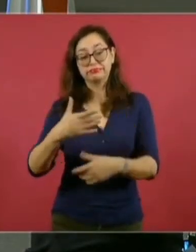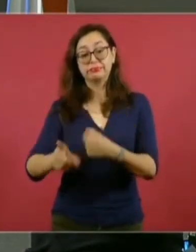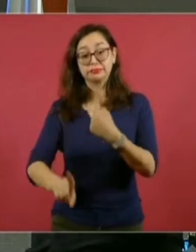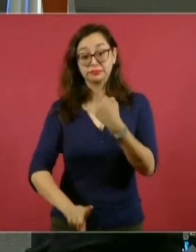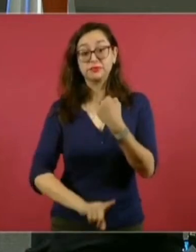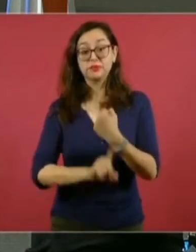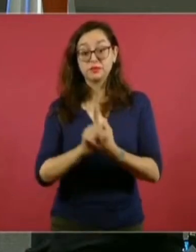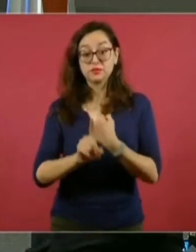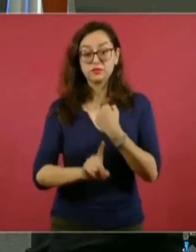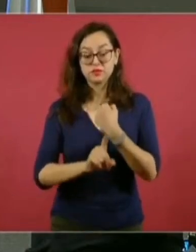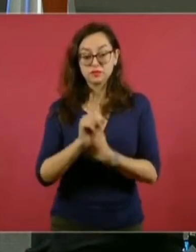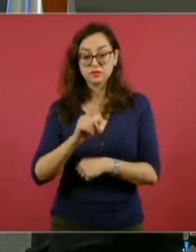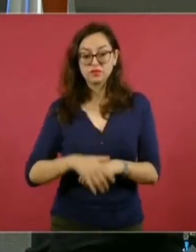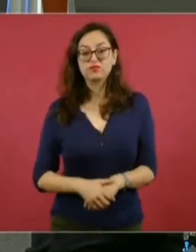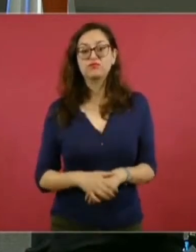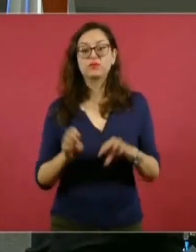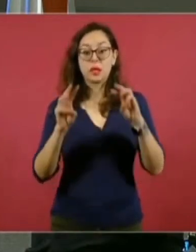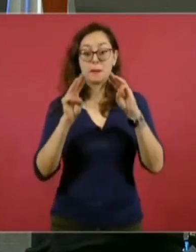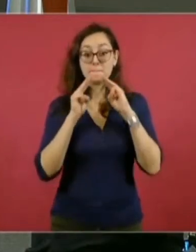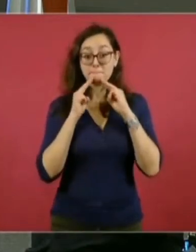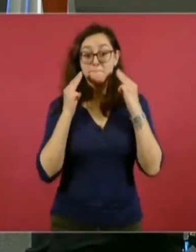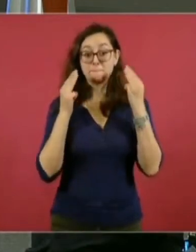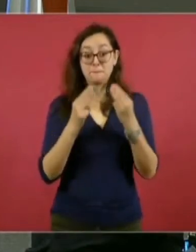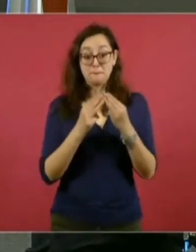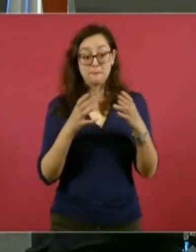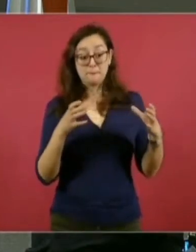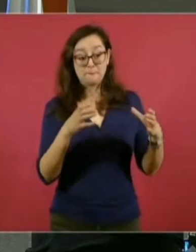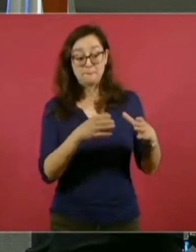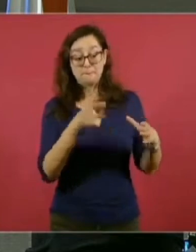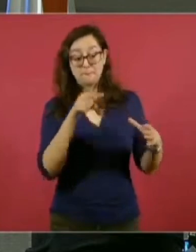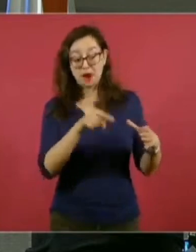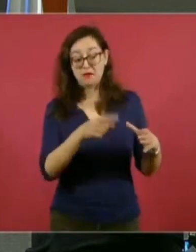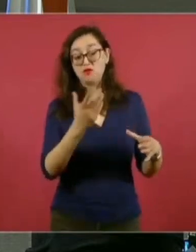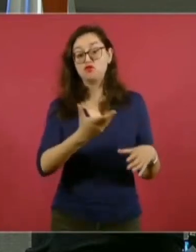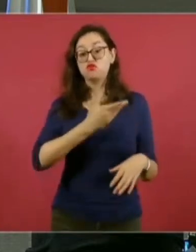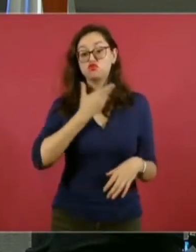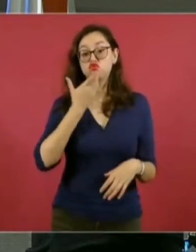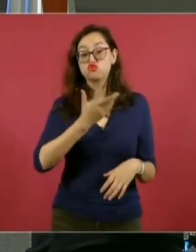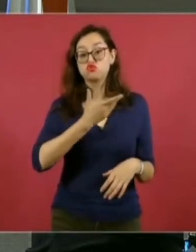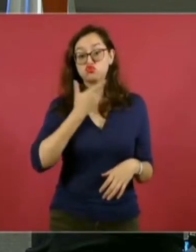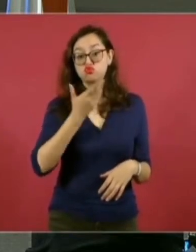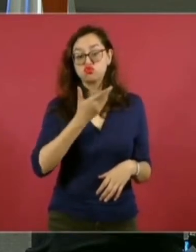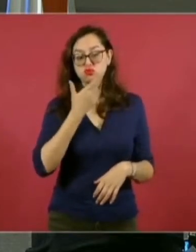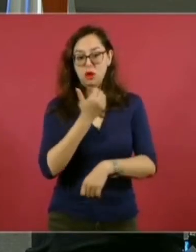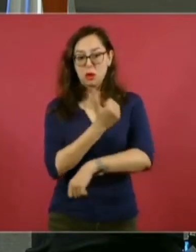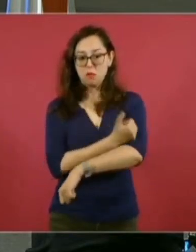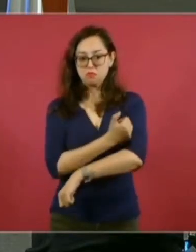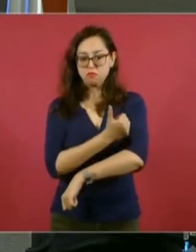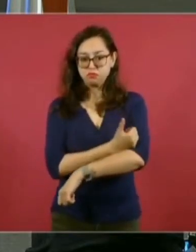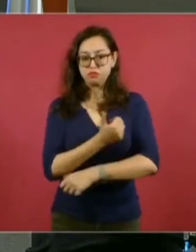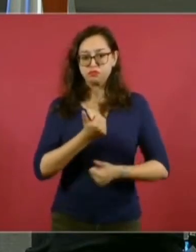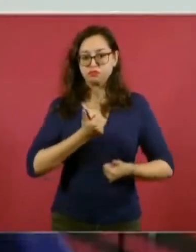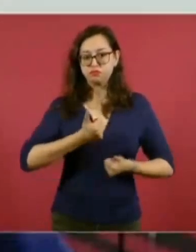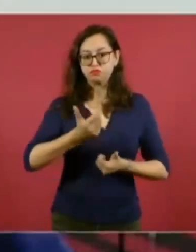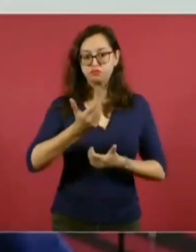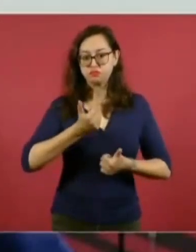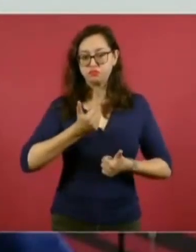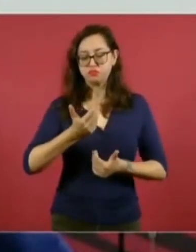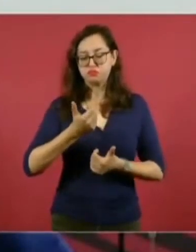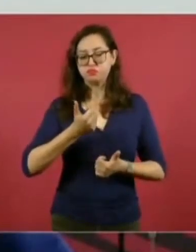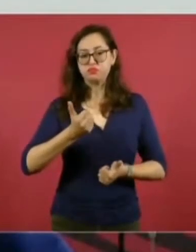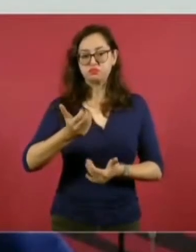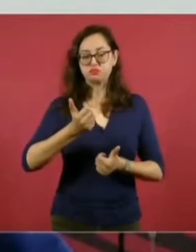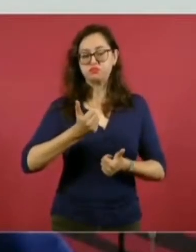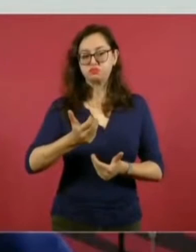Aunque el capo estaba acostumbrado a traficar varias toneladas de heroína, la cantidad que transportaban los